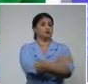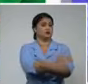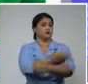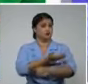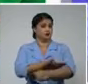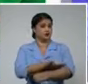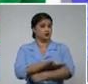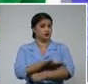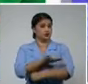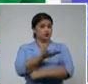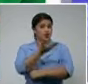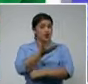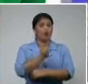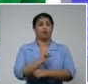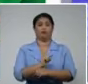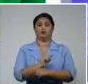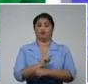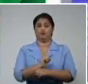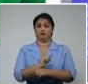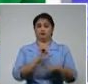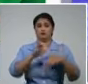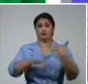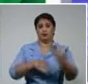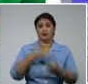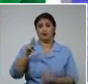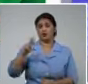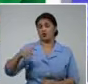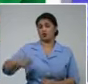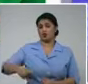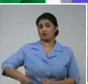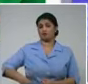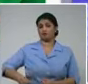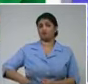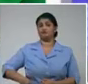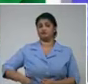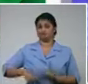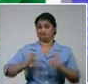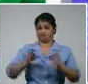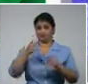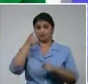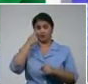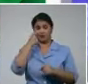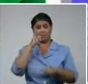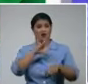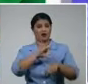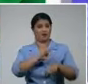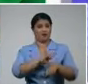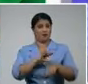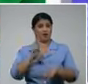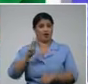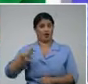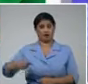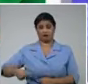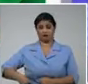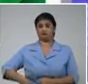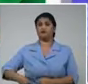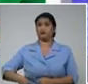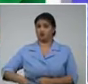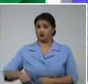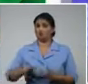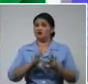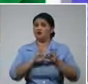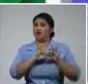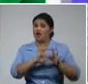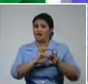crónica. Fíjense cómo este elemento de la enfermedad renal crónica hace muy vulnerables a